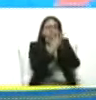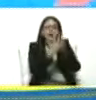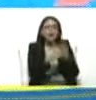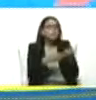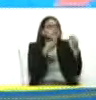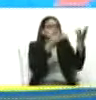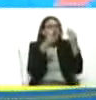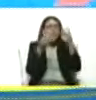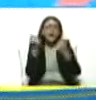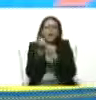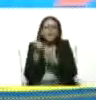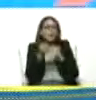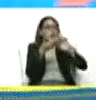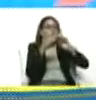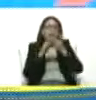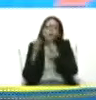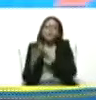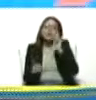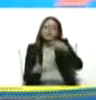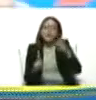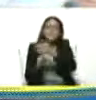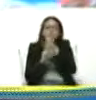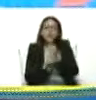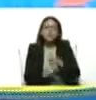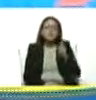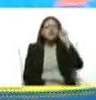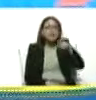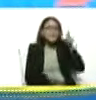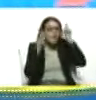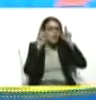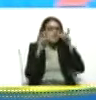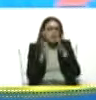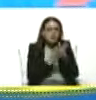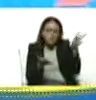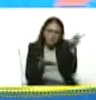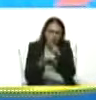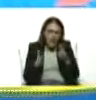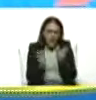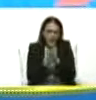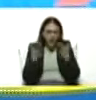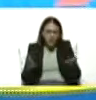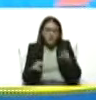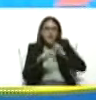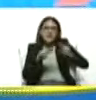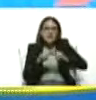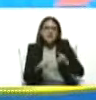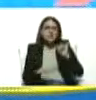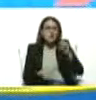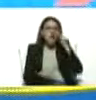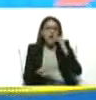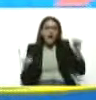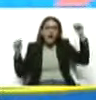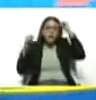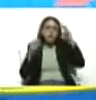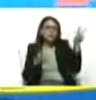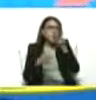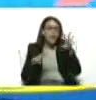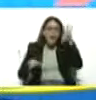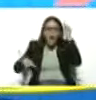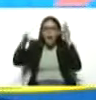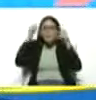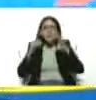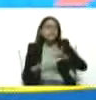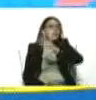la comunidad. Logró alfabetizar a toda Venezuela y construir la educación pública